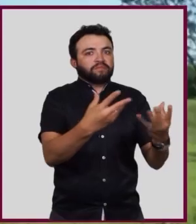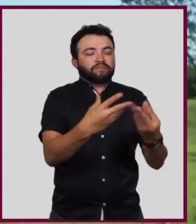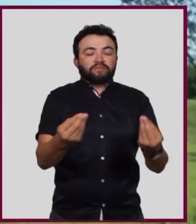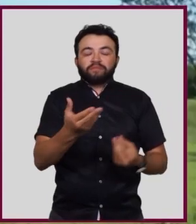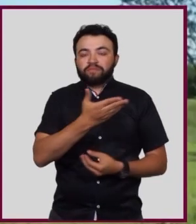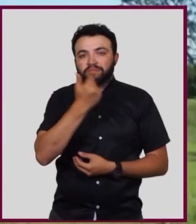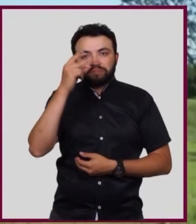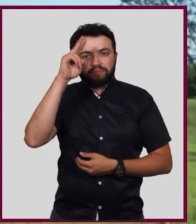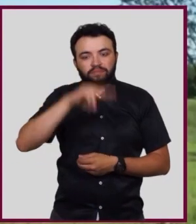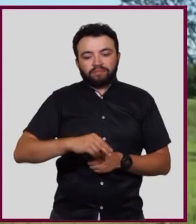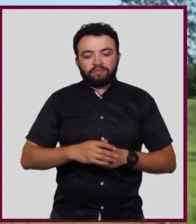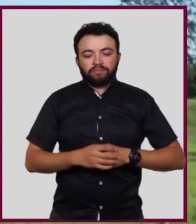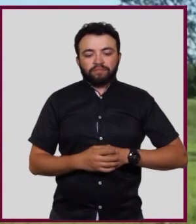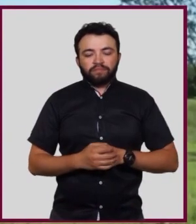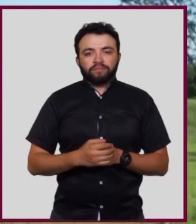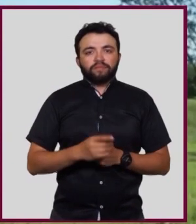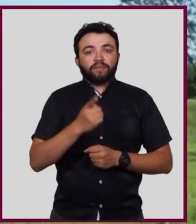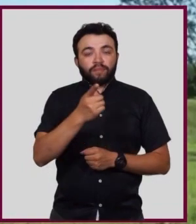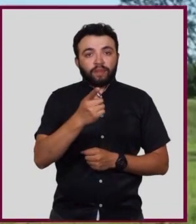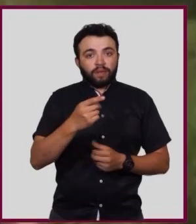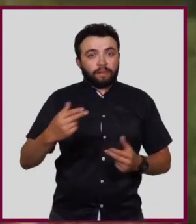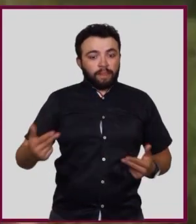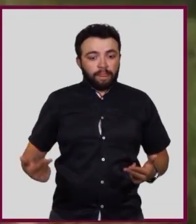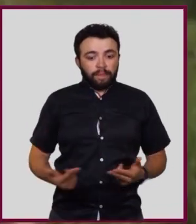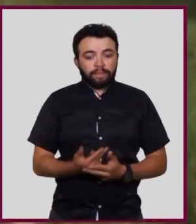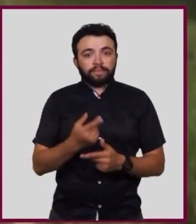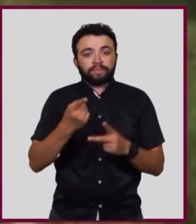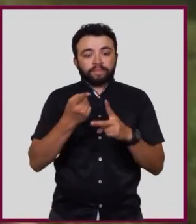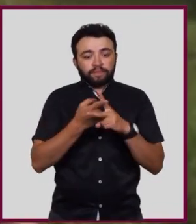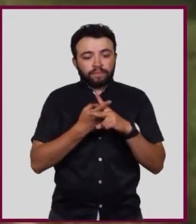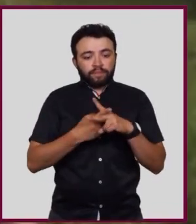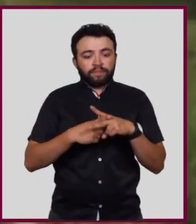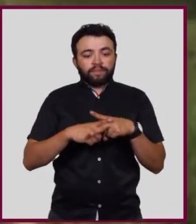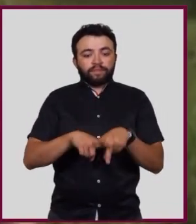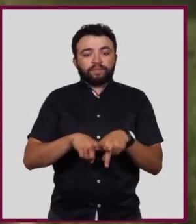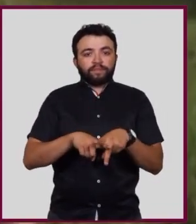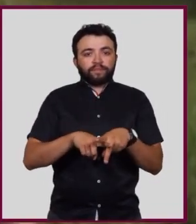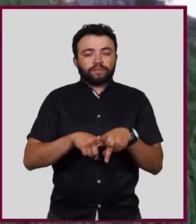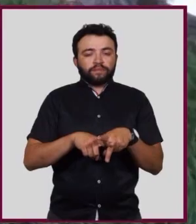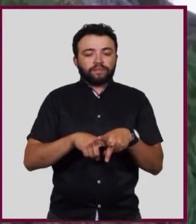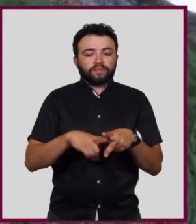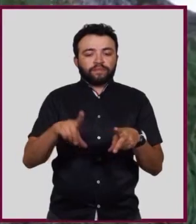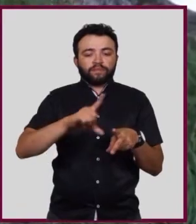la venta. Y surgió Teresapotes más después